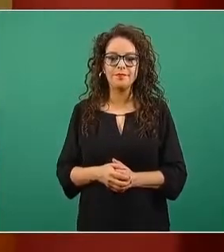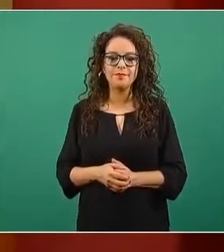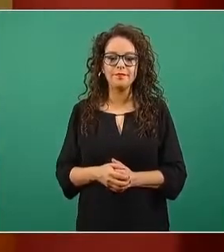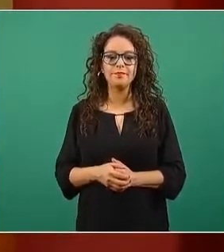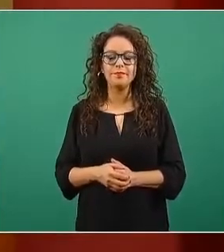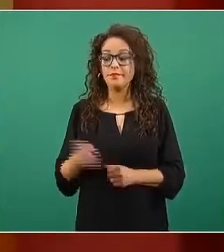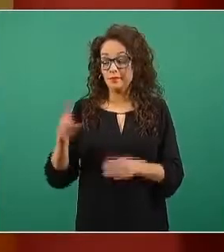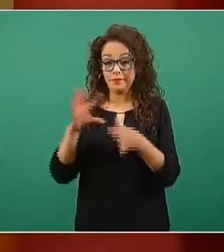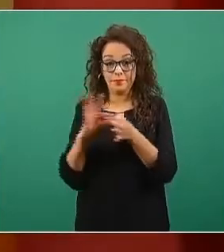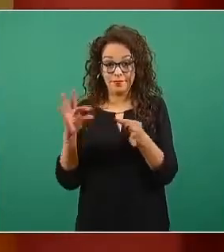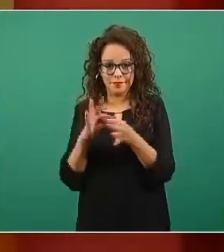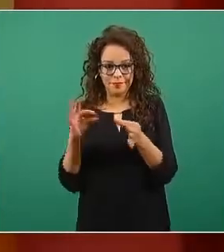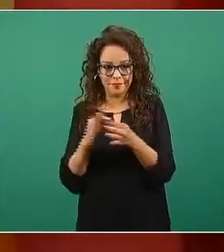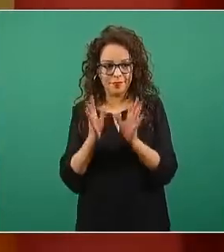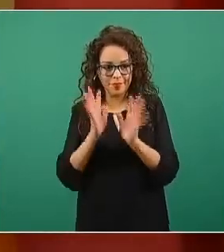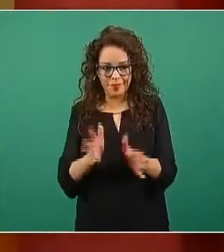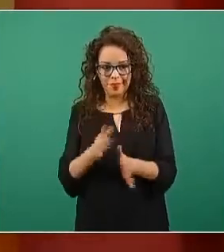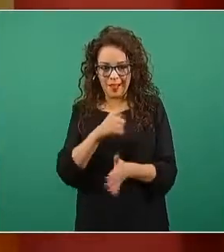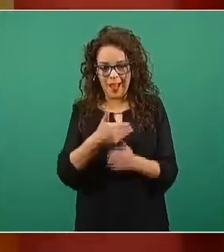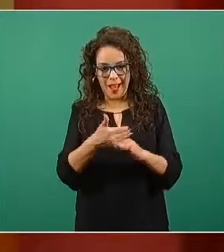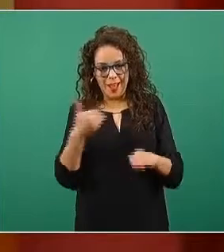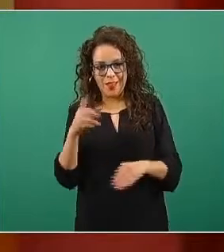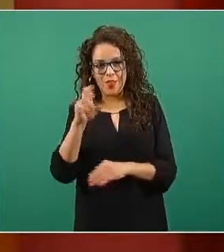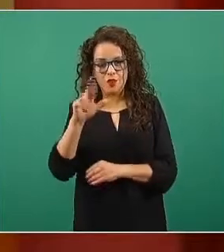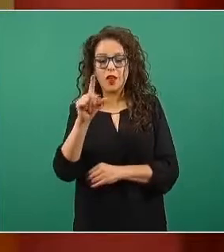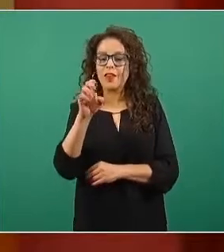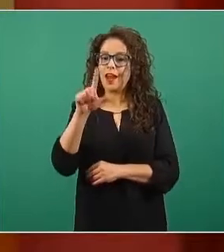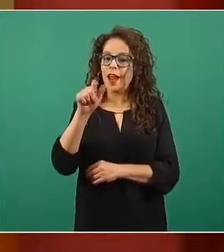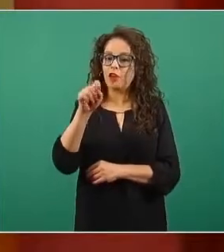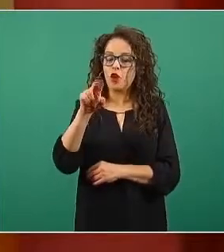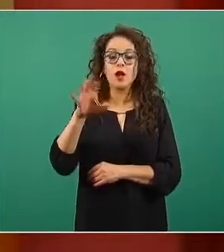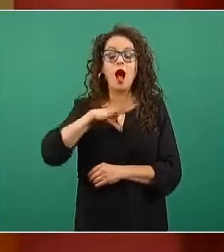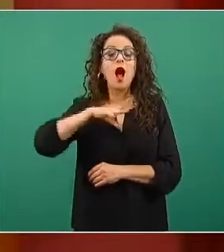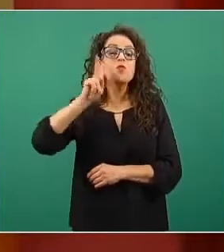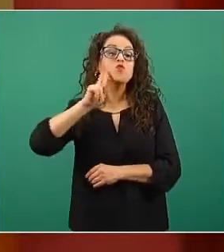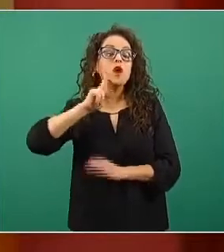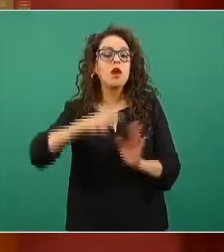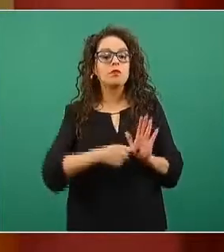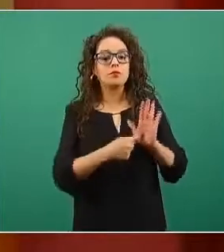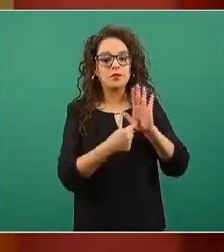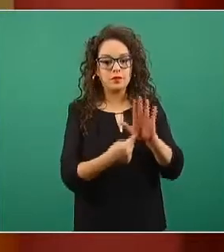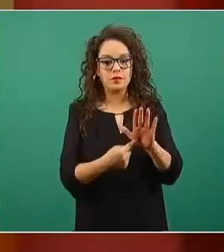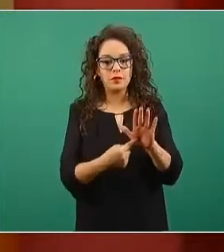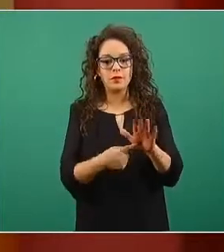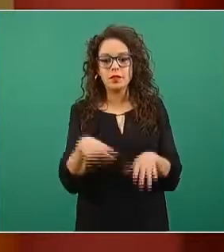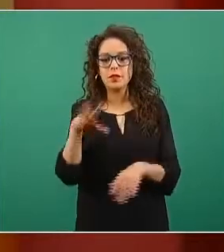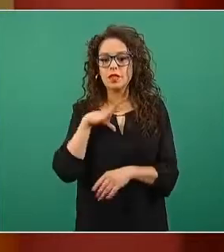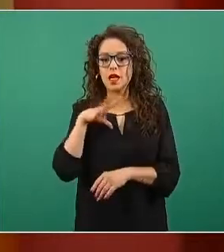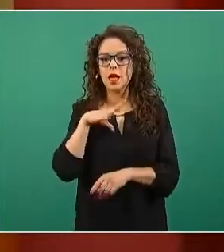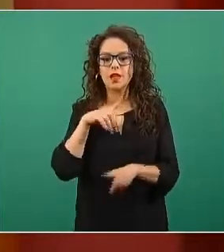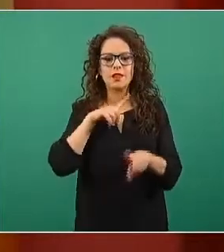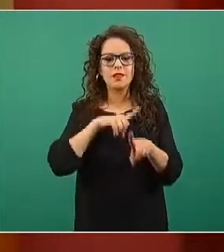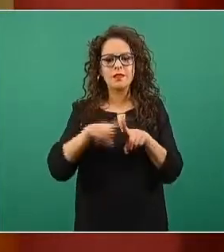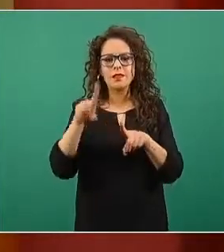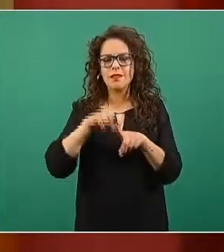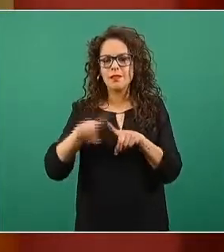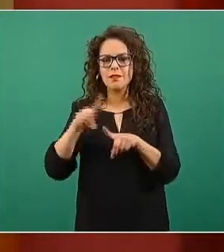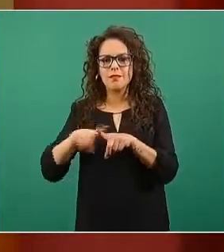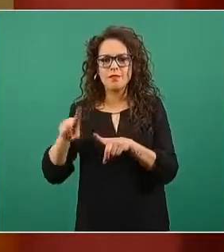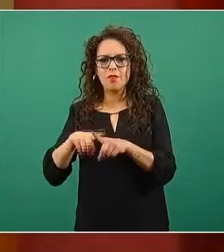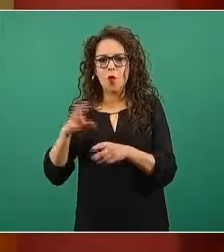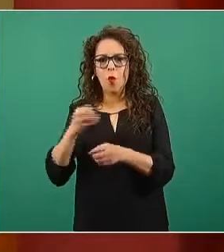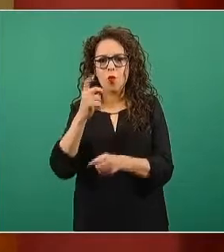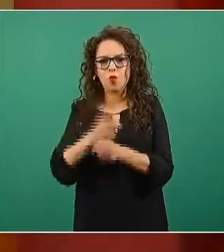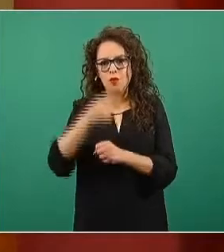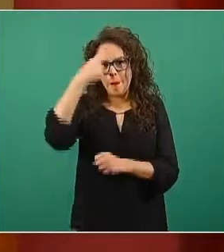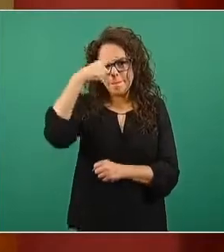la doctora de la Torre, tenemos evidencia de las oportunidades para mejorar el uso del condón